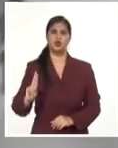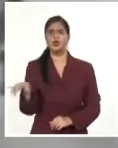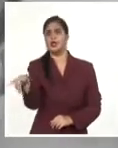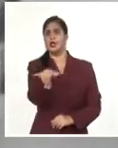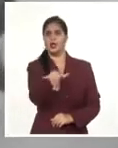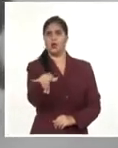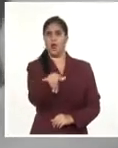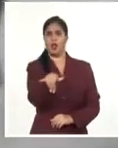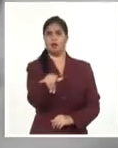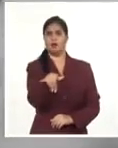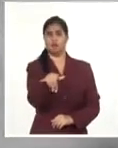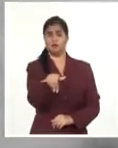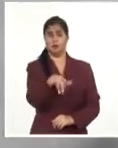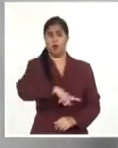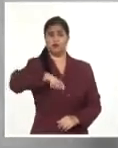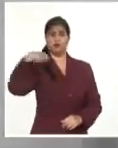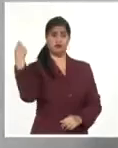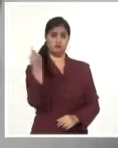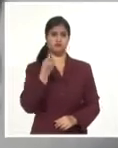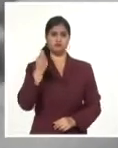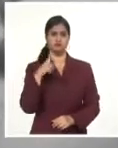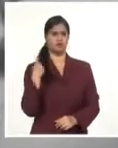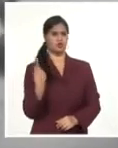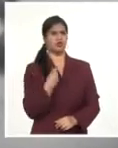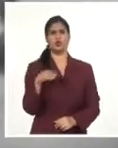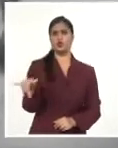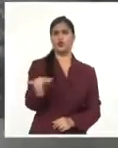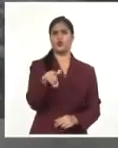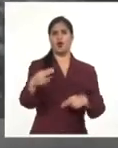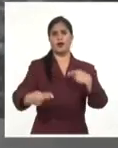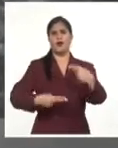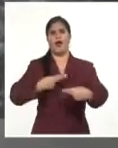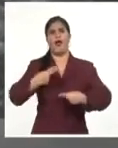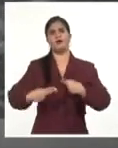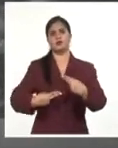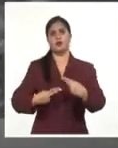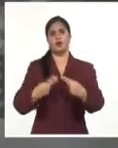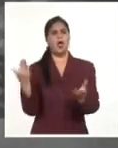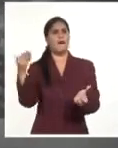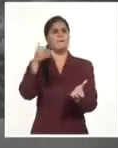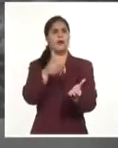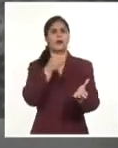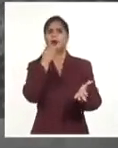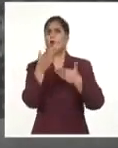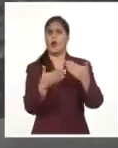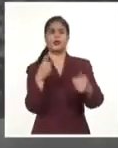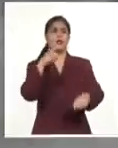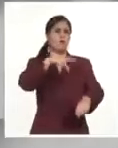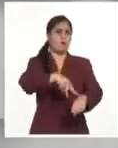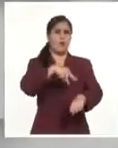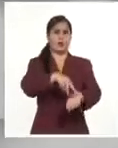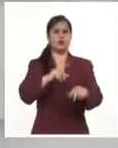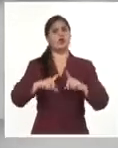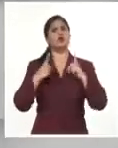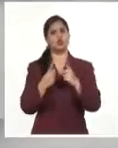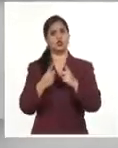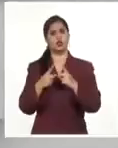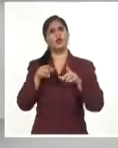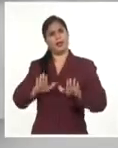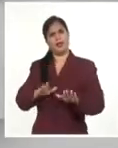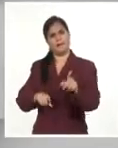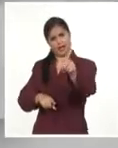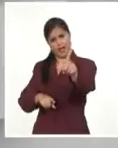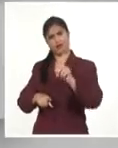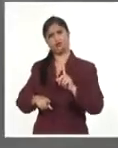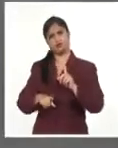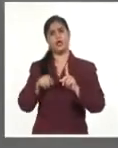al igual que ellos dieron su vida, vengan cuando vengan los